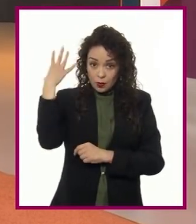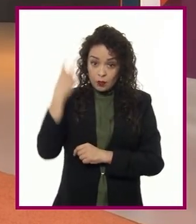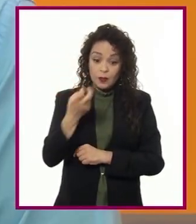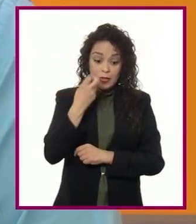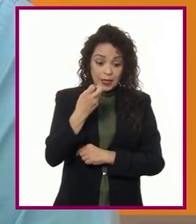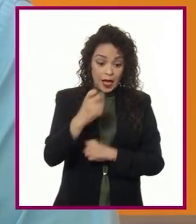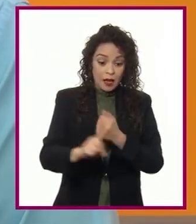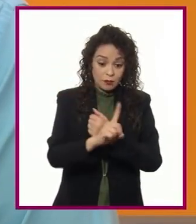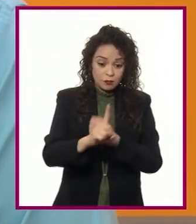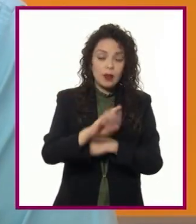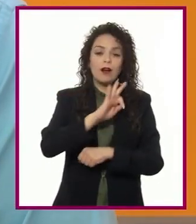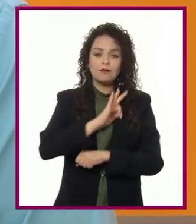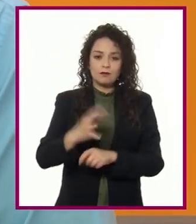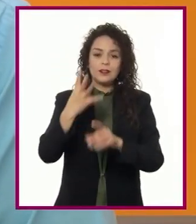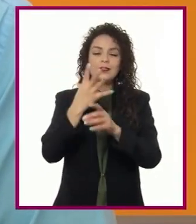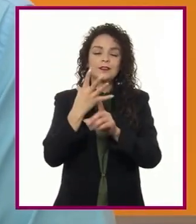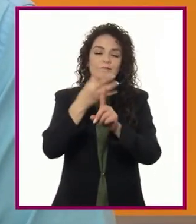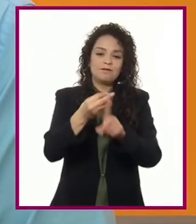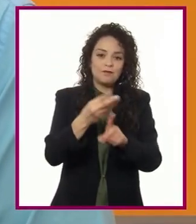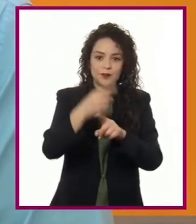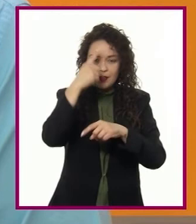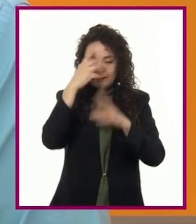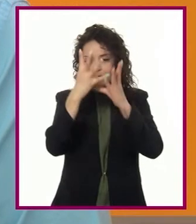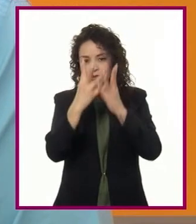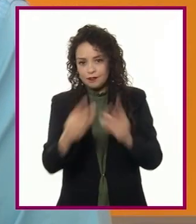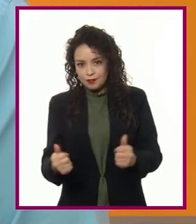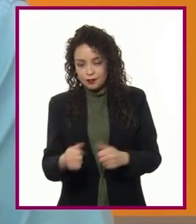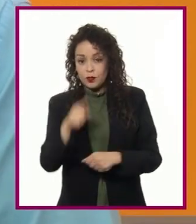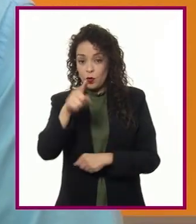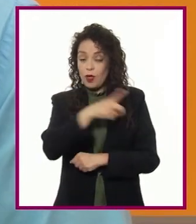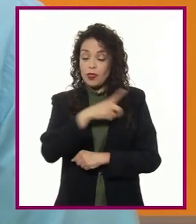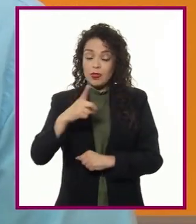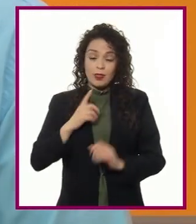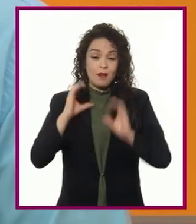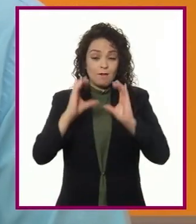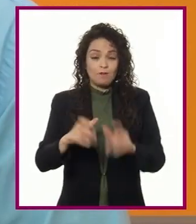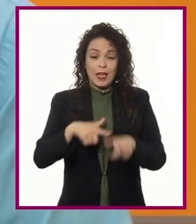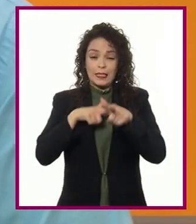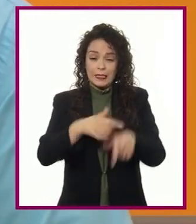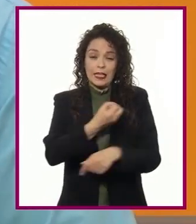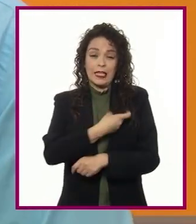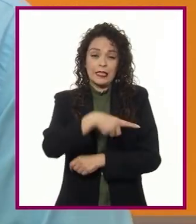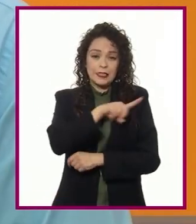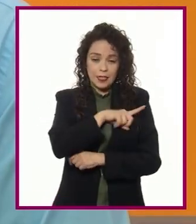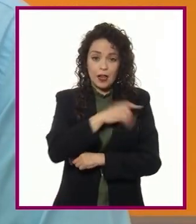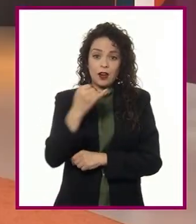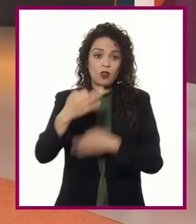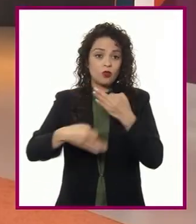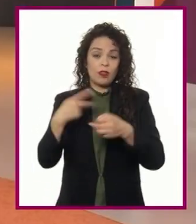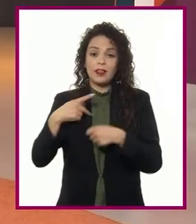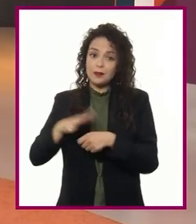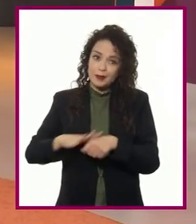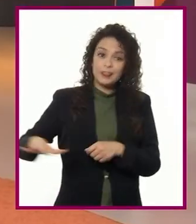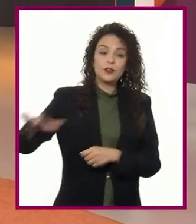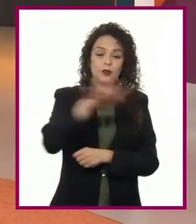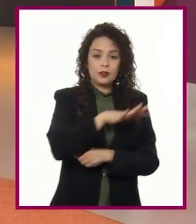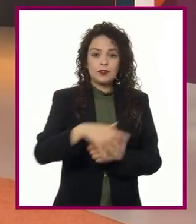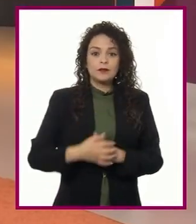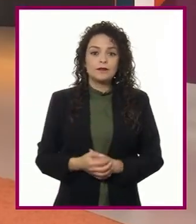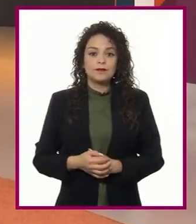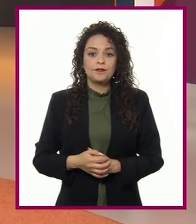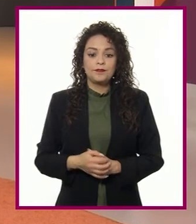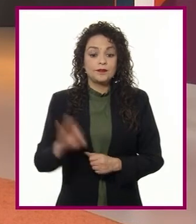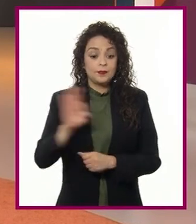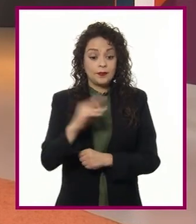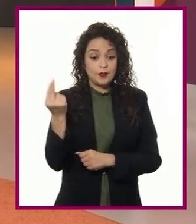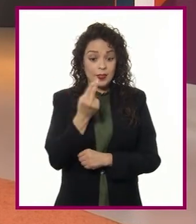planteado. Recuerden mantener sus hábitos de higiene para el cuidado de su salud y de la de los demás. Si es